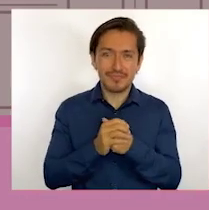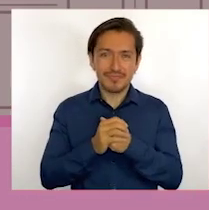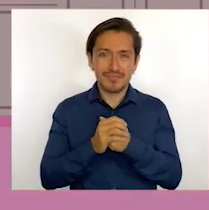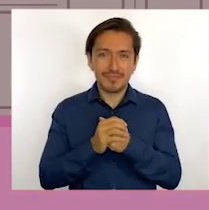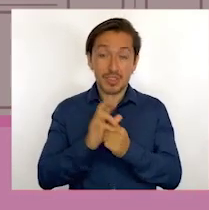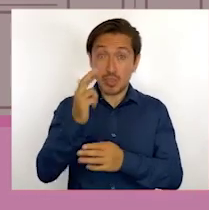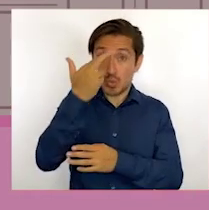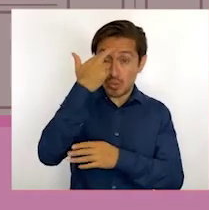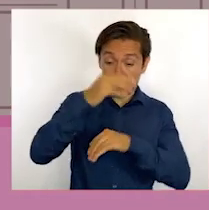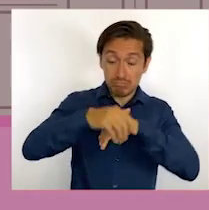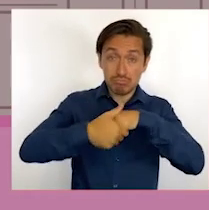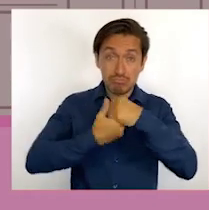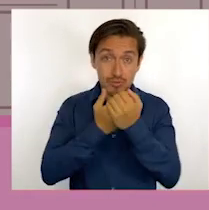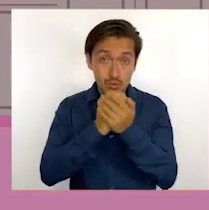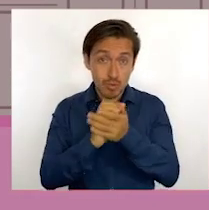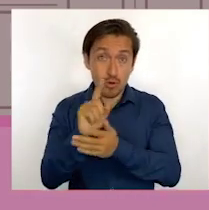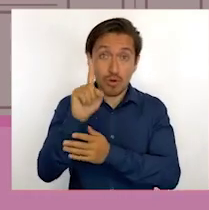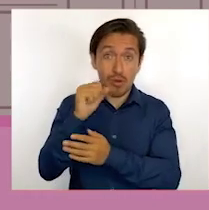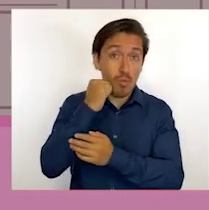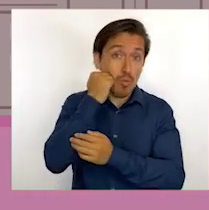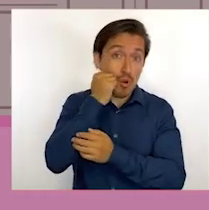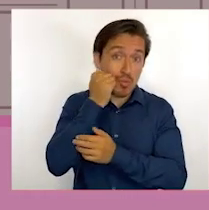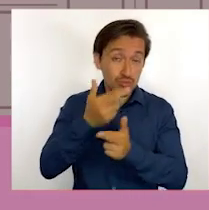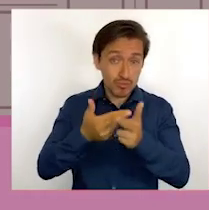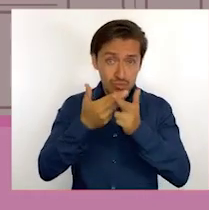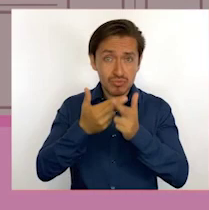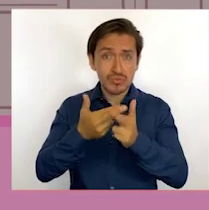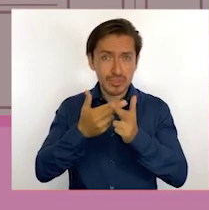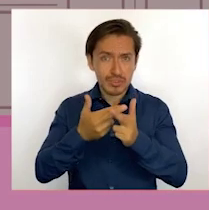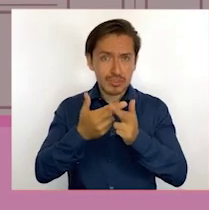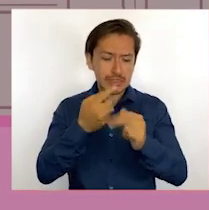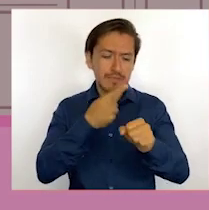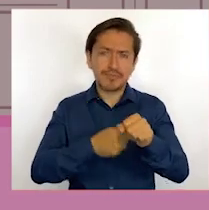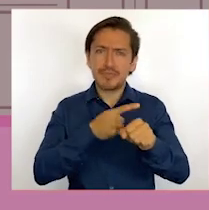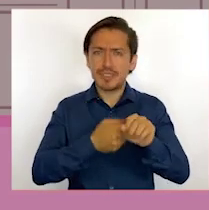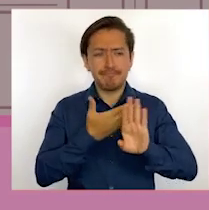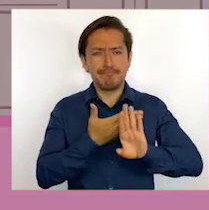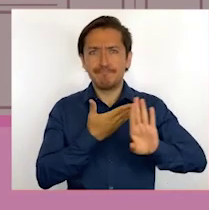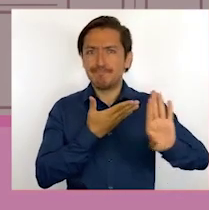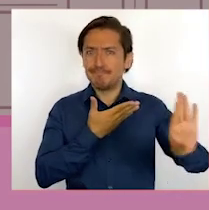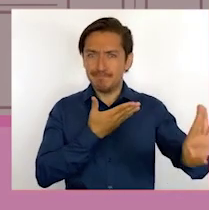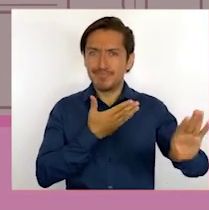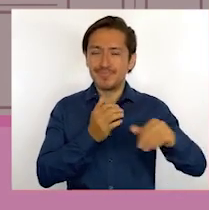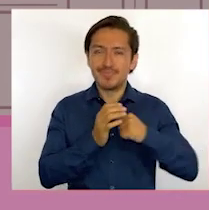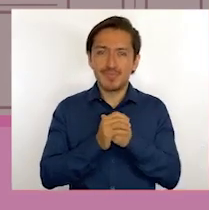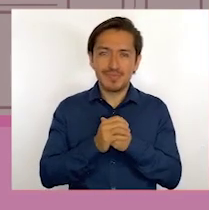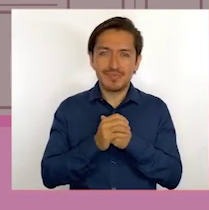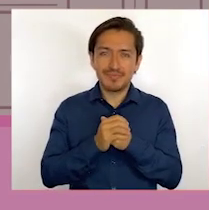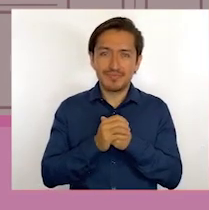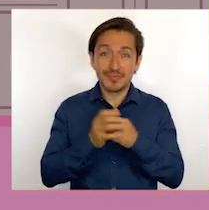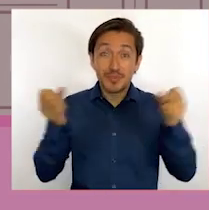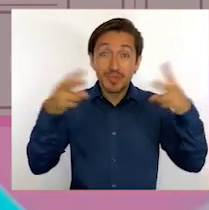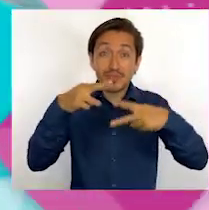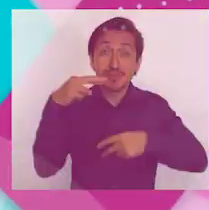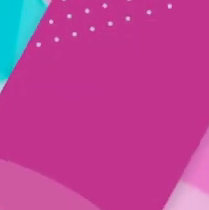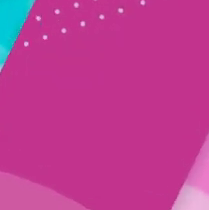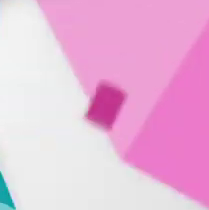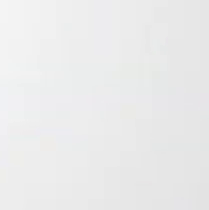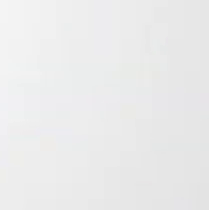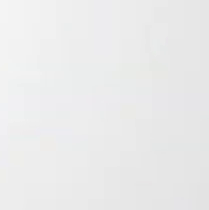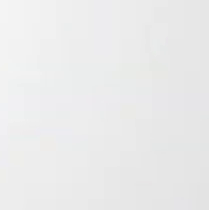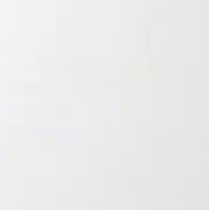Recuerden que lavarse las manos con suficiente agua y jabón mantendrá las enfermedades lejos de ustedes. ¡Hasta pronto!